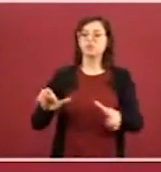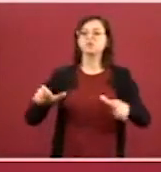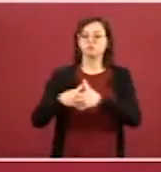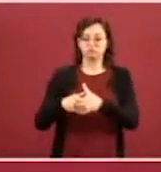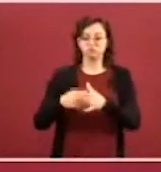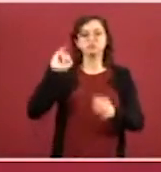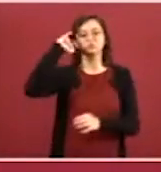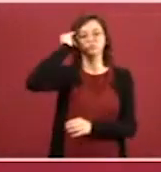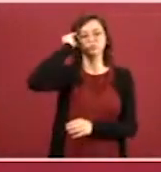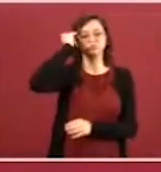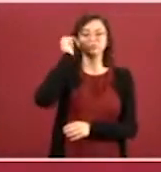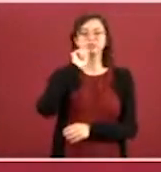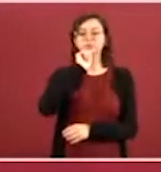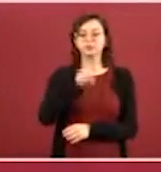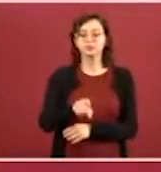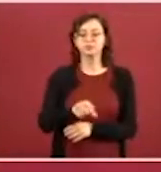indígenas